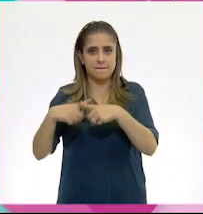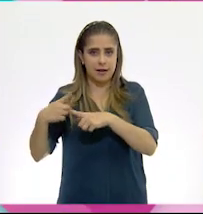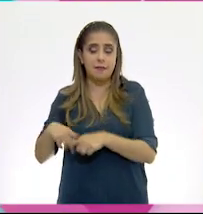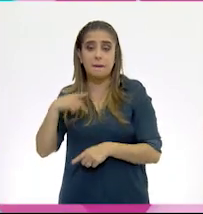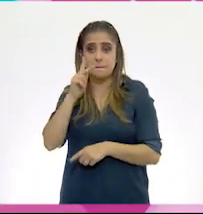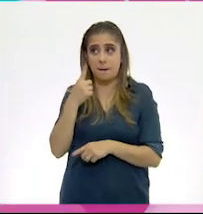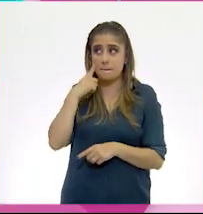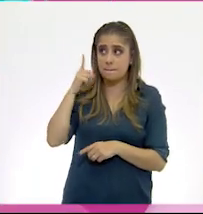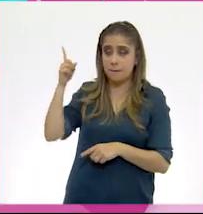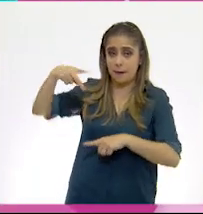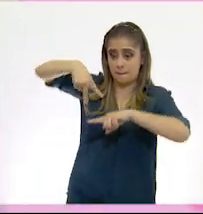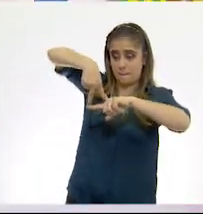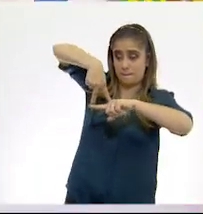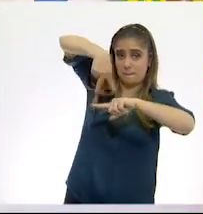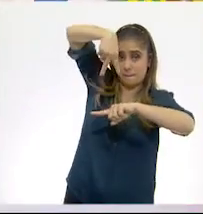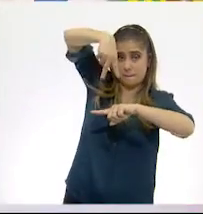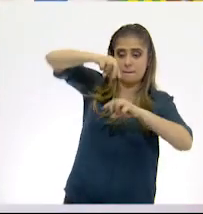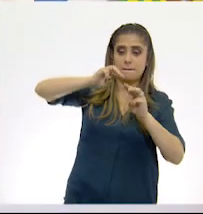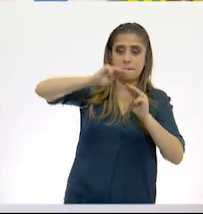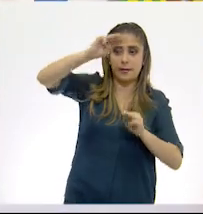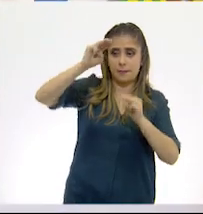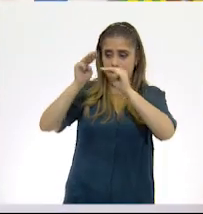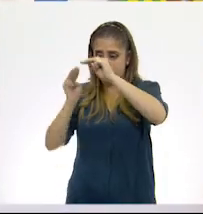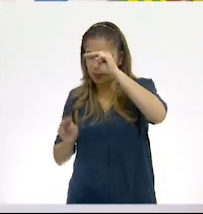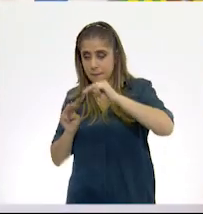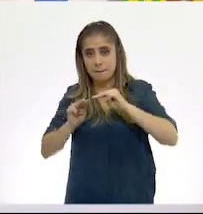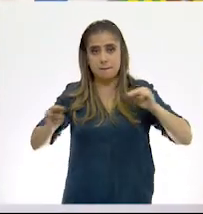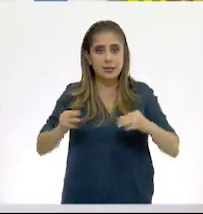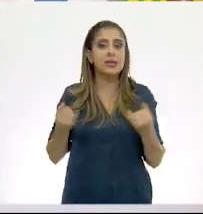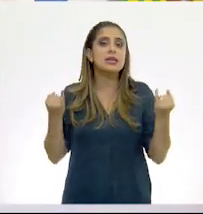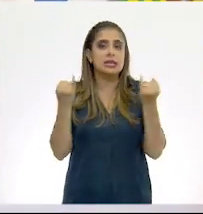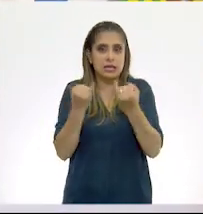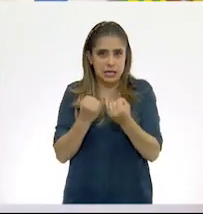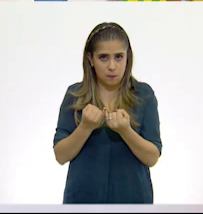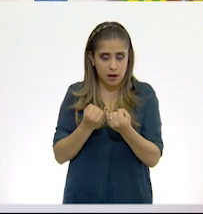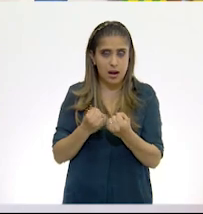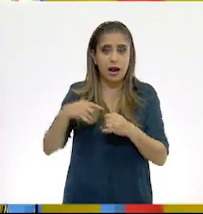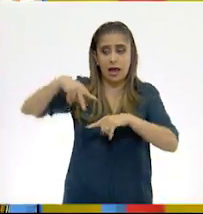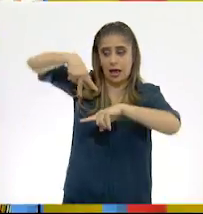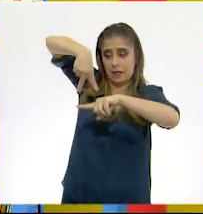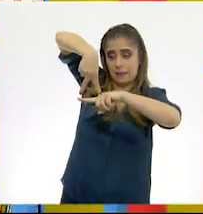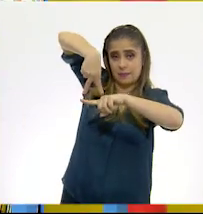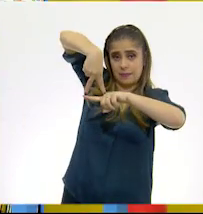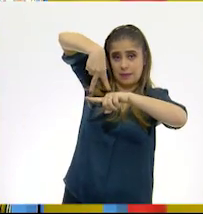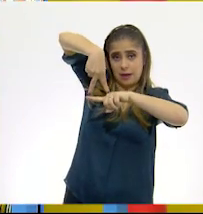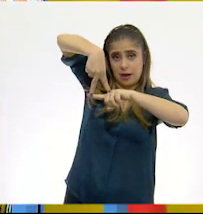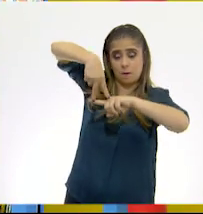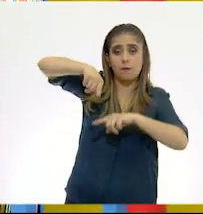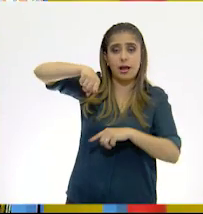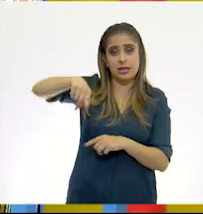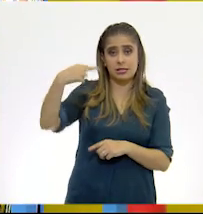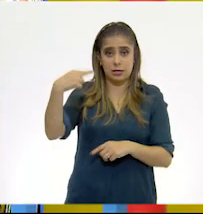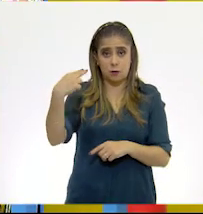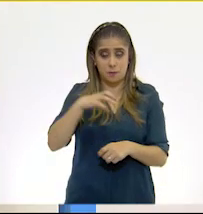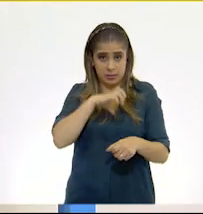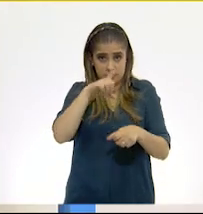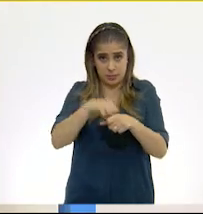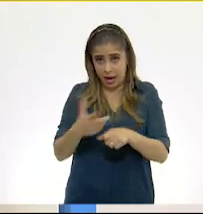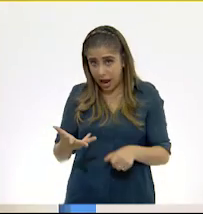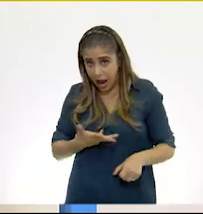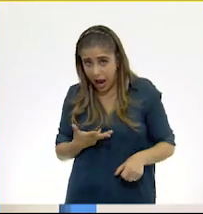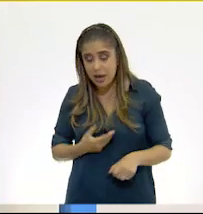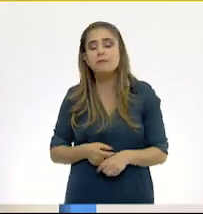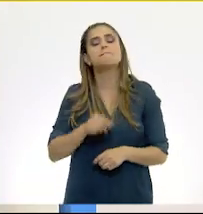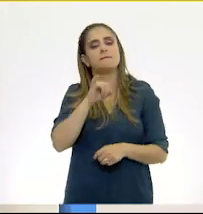miden lo mismo. Muy bien. ¿Y tiene este triángulo, tiene un nombre especial? Se